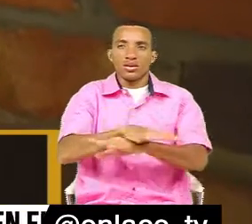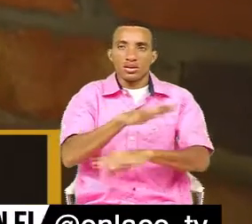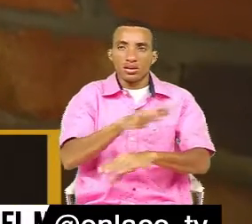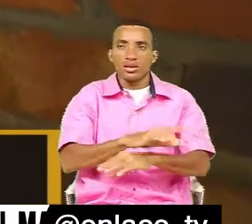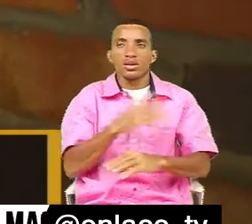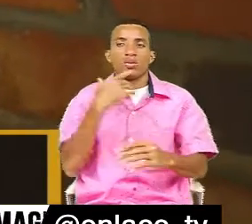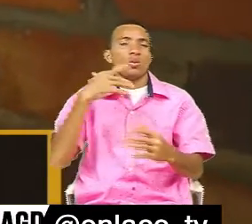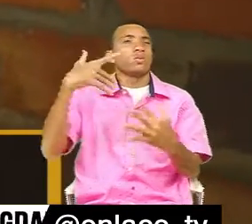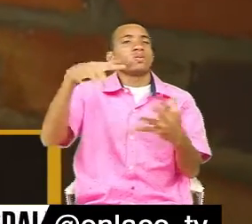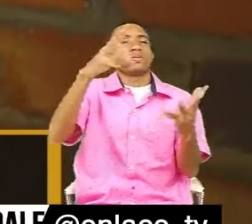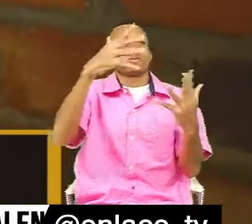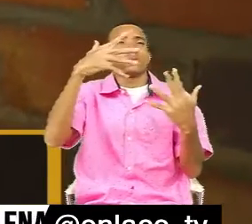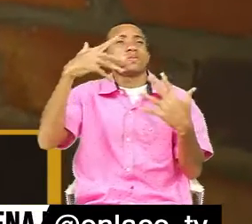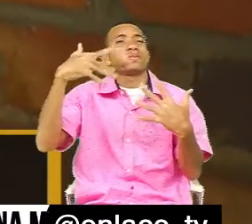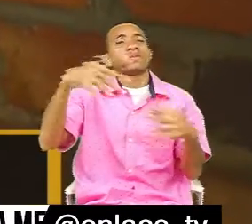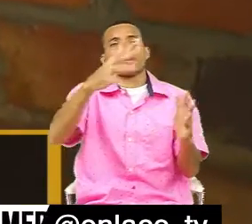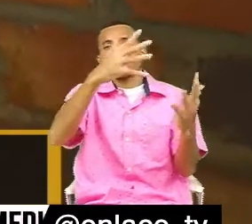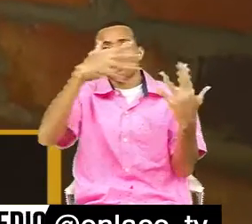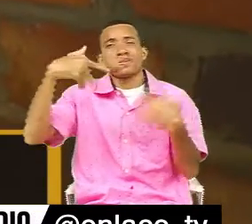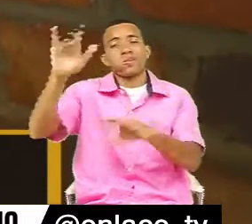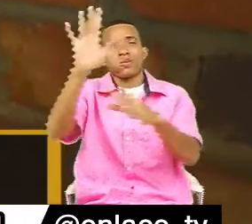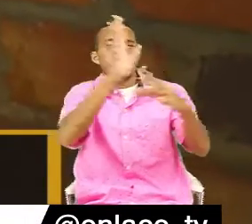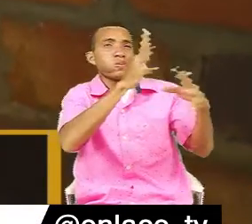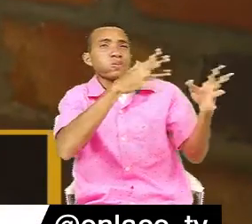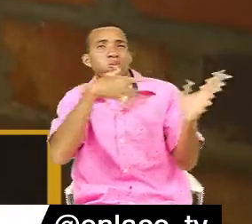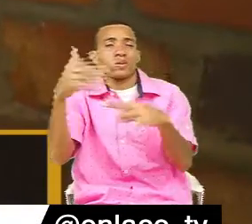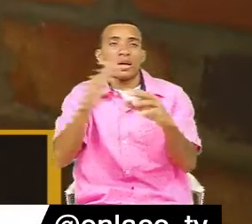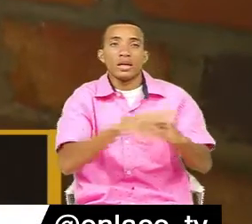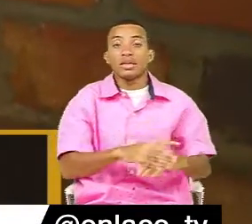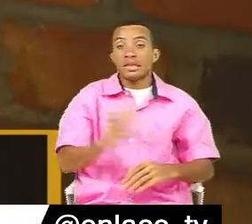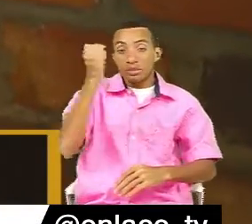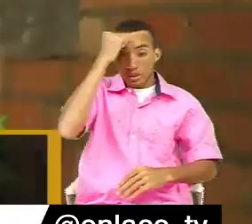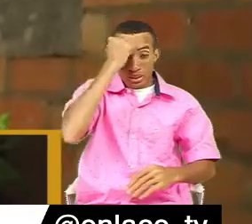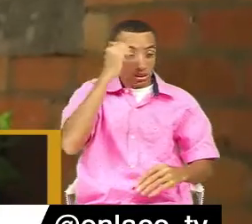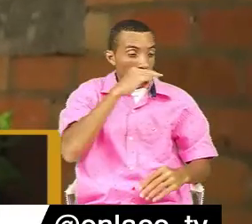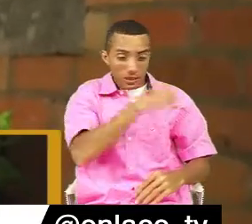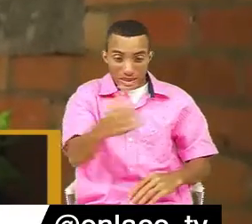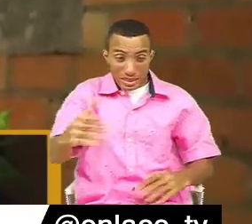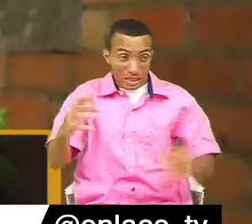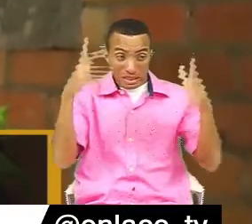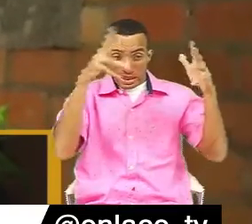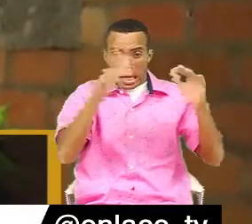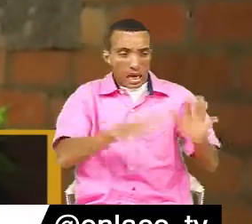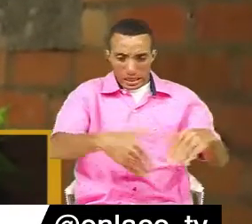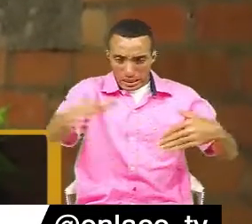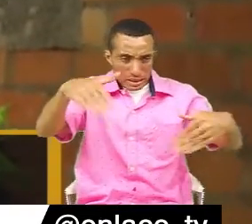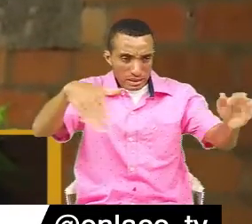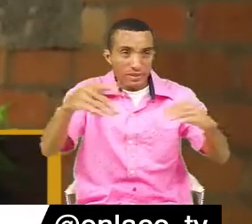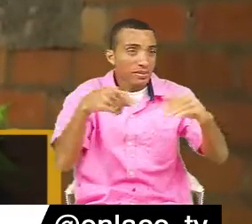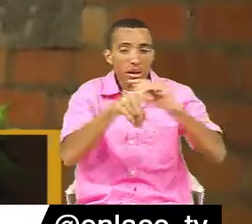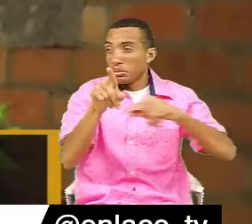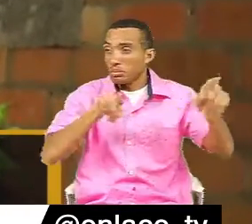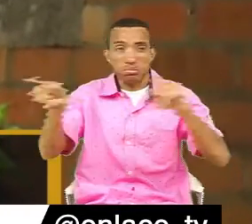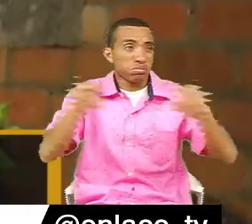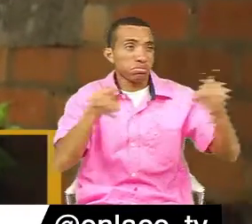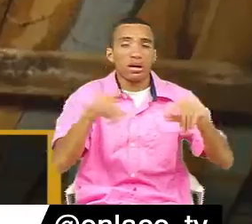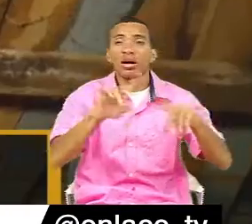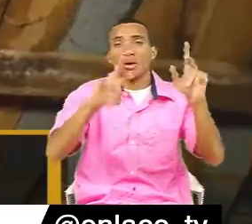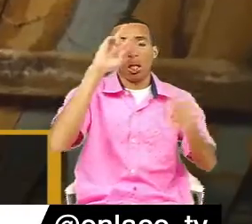tempestad, las profesoras soltaron a los niños y los niños corrían para allá y corrían para acá y hubieron niños muchos que se